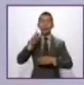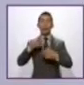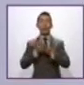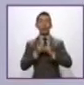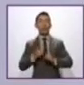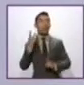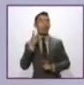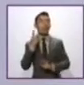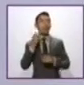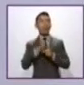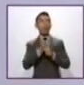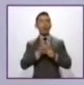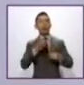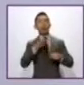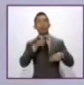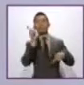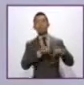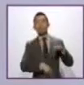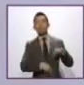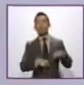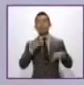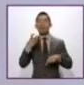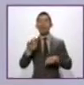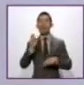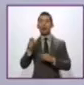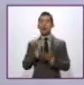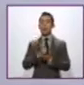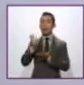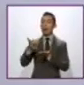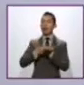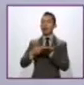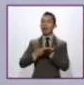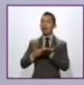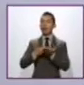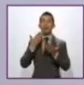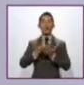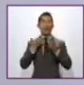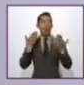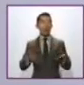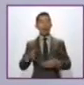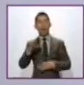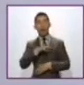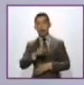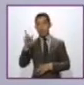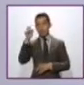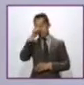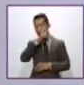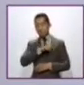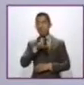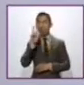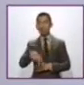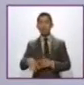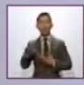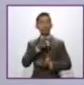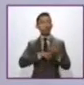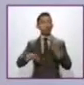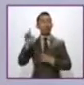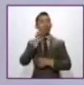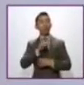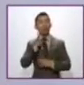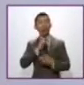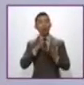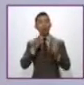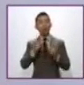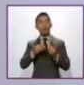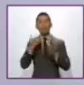este programa, por eso el salario rosa. Hoy en una época de tanta crisis, en una época en donde hay tantas mujeres vulnerables